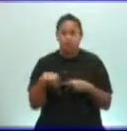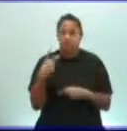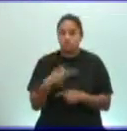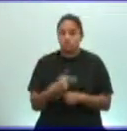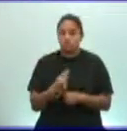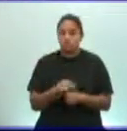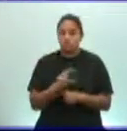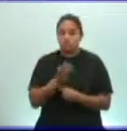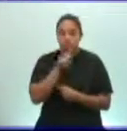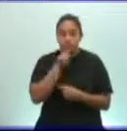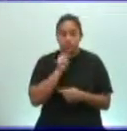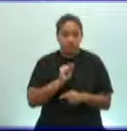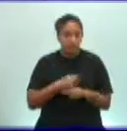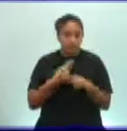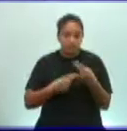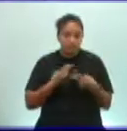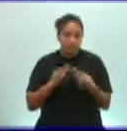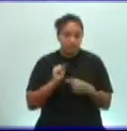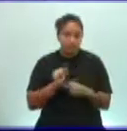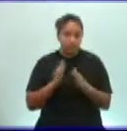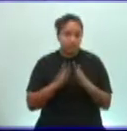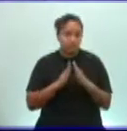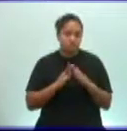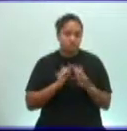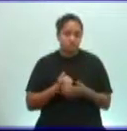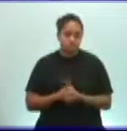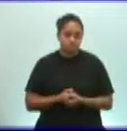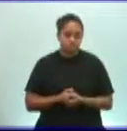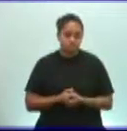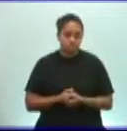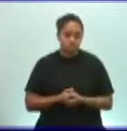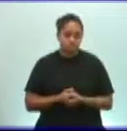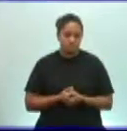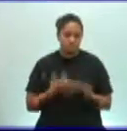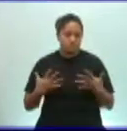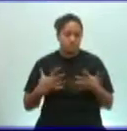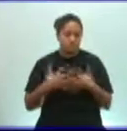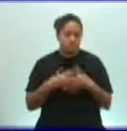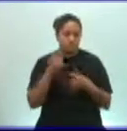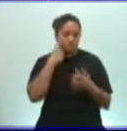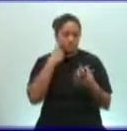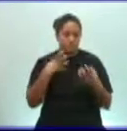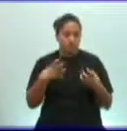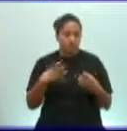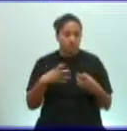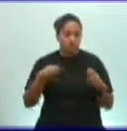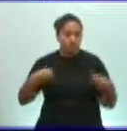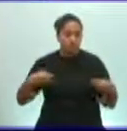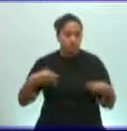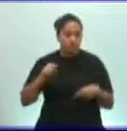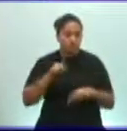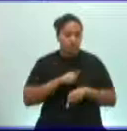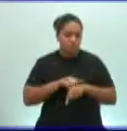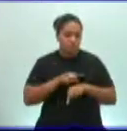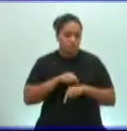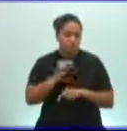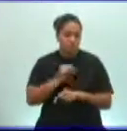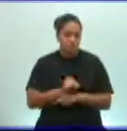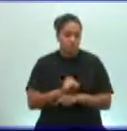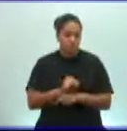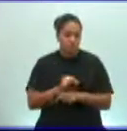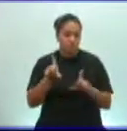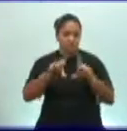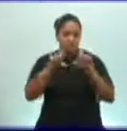por supuesto, ustedes realizan en casa. Relacionado con la importancia del aprovechamiento del tiempo, está el texto